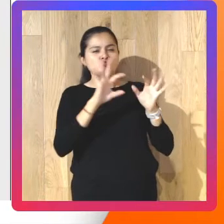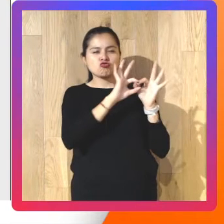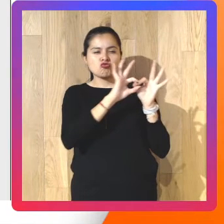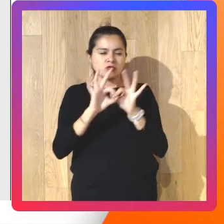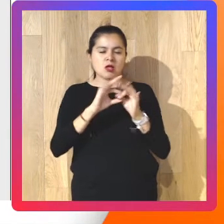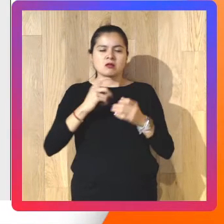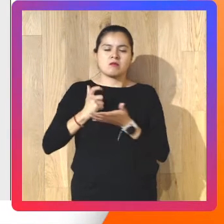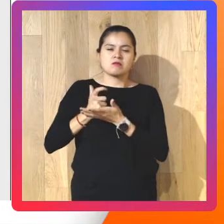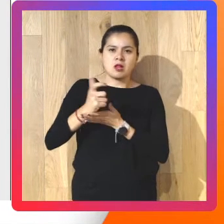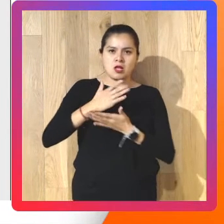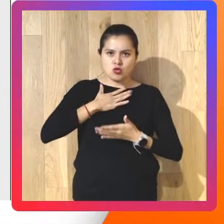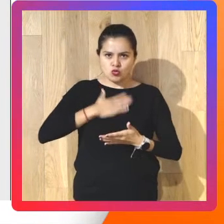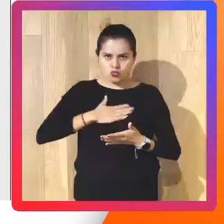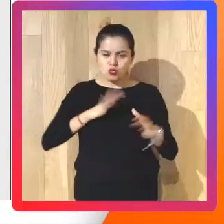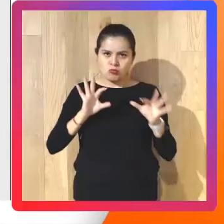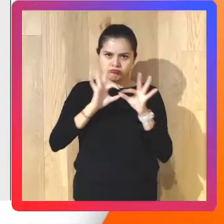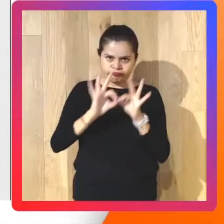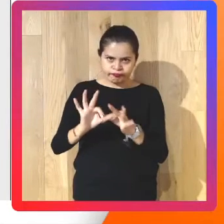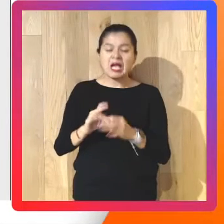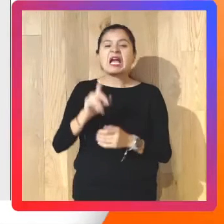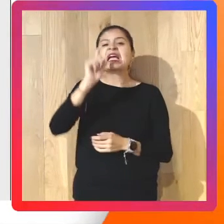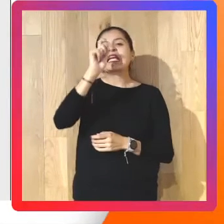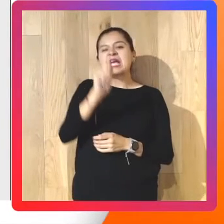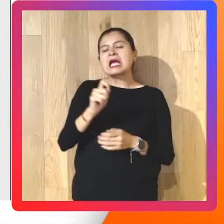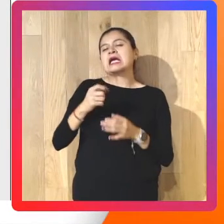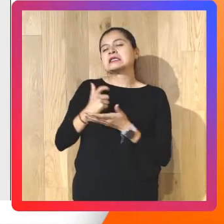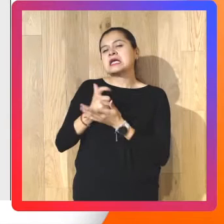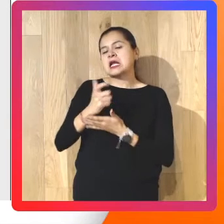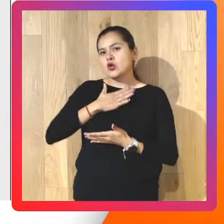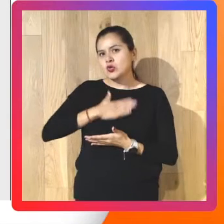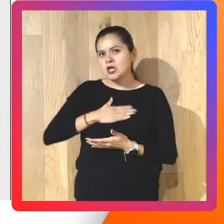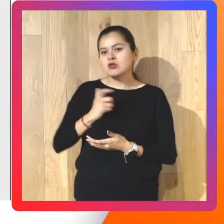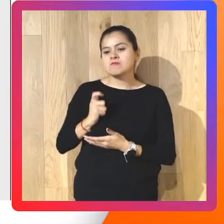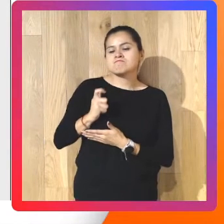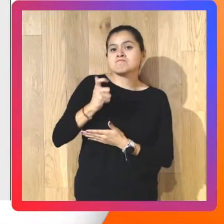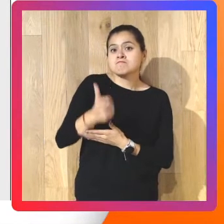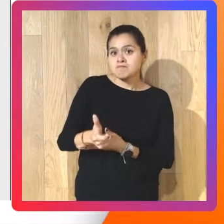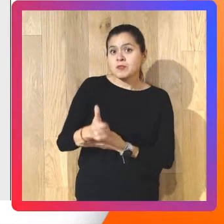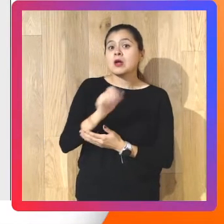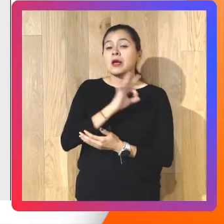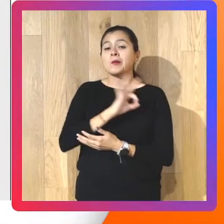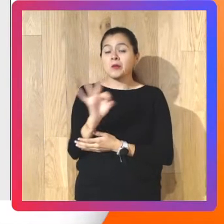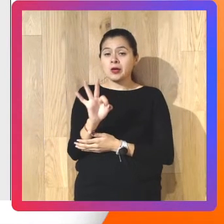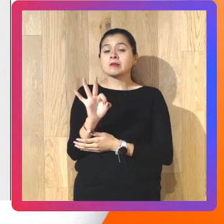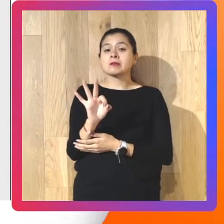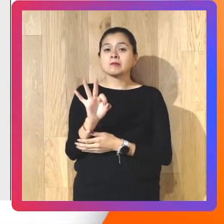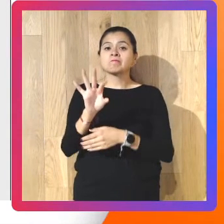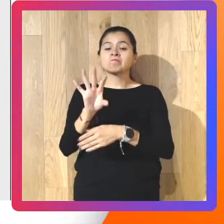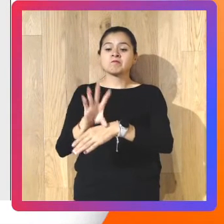Salario Digno sobre qué es un salario digno, una remuneración que permita un